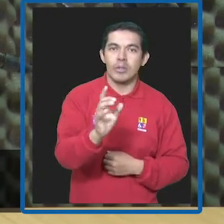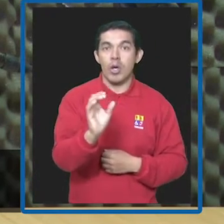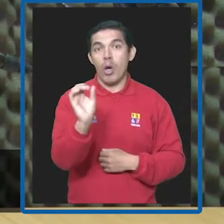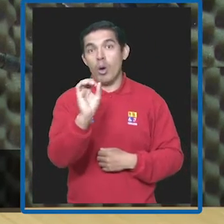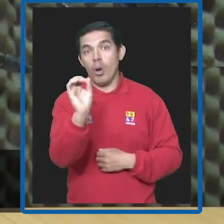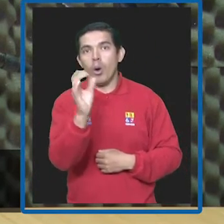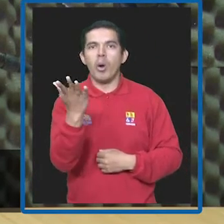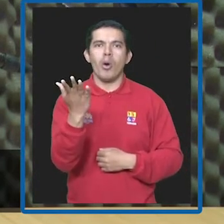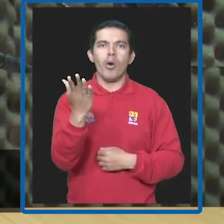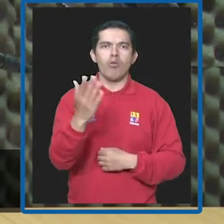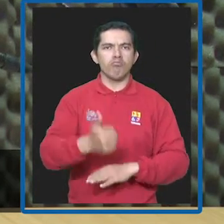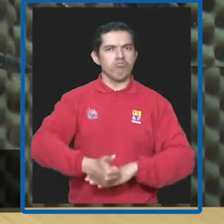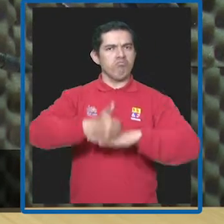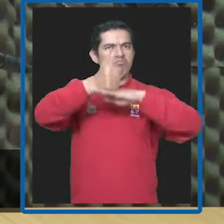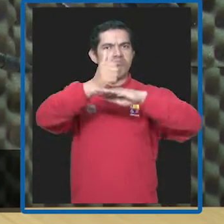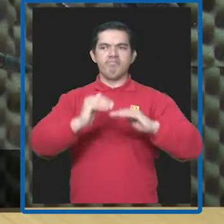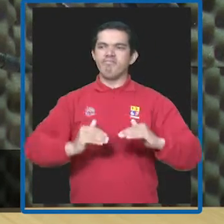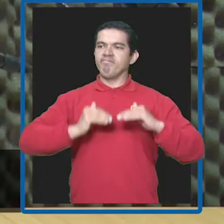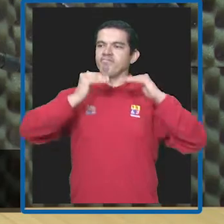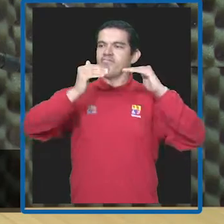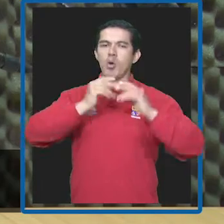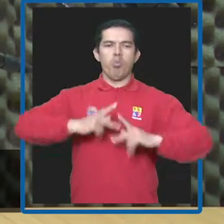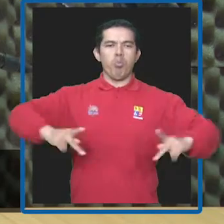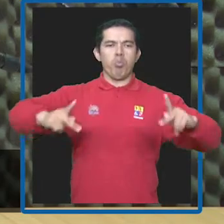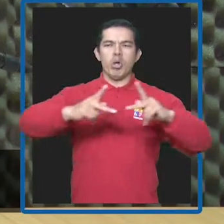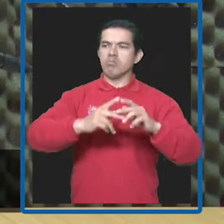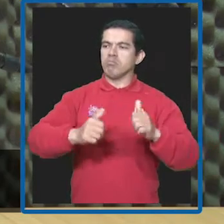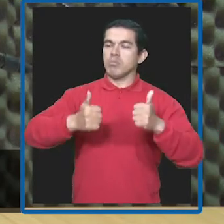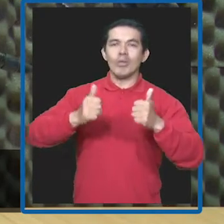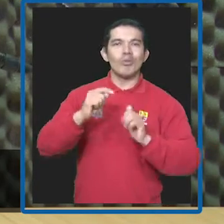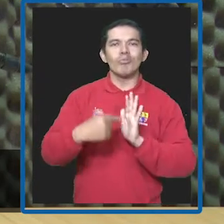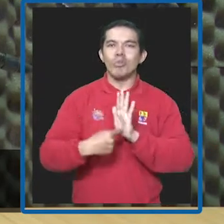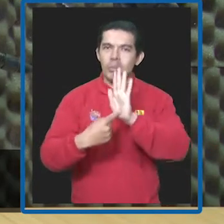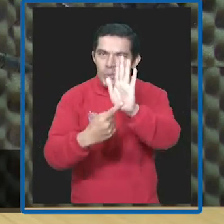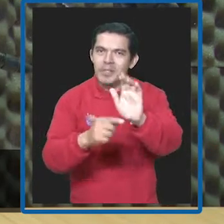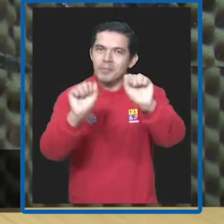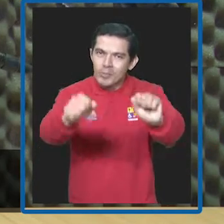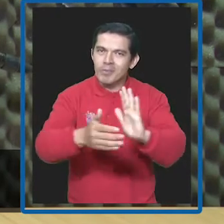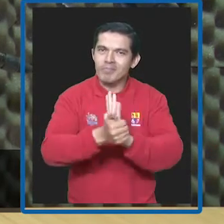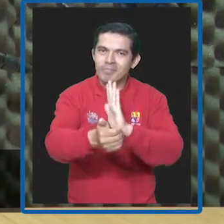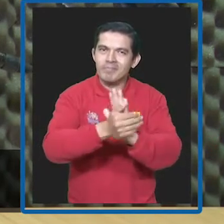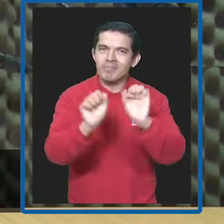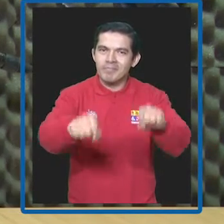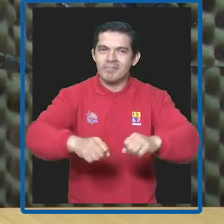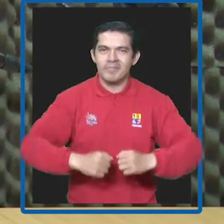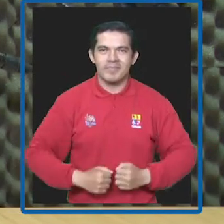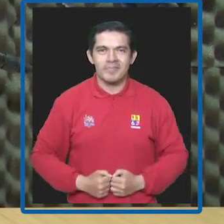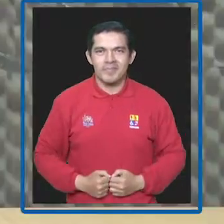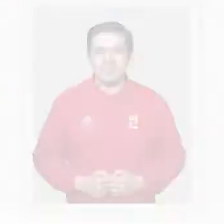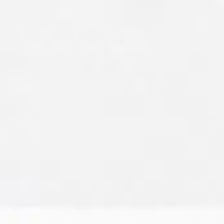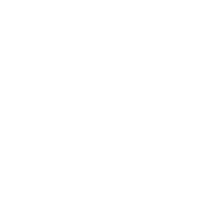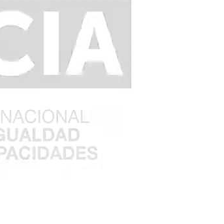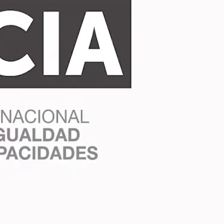por alcanzar puestos altos, sino para demostrar que se es capaz y se lo puede hacer.